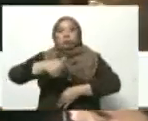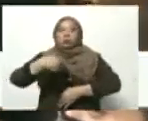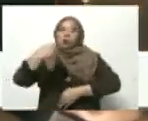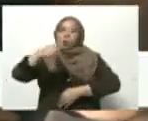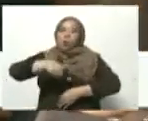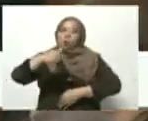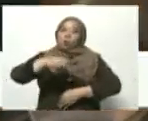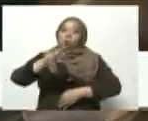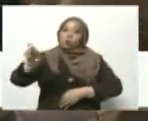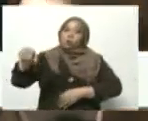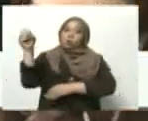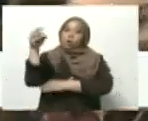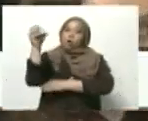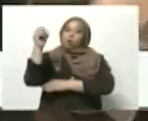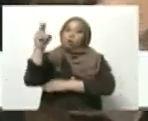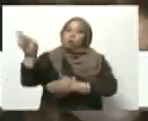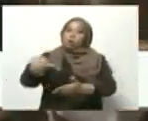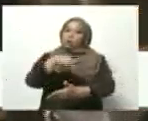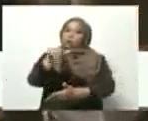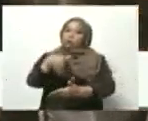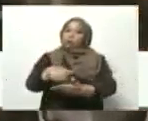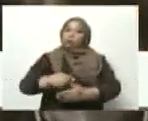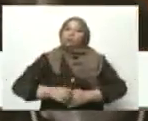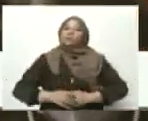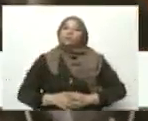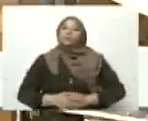realizar hoy en la sesión ordinaria.